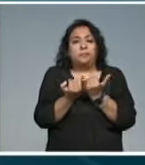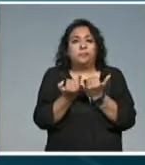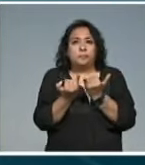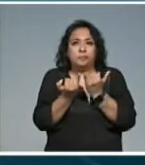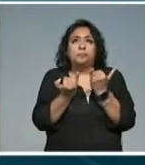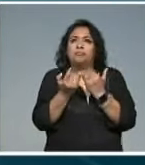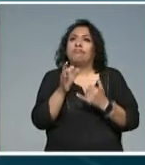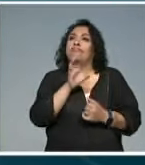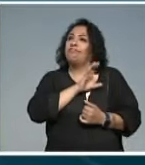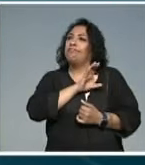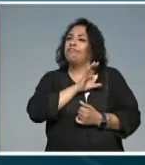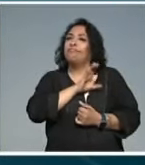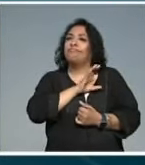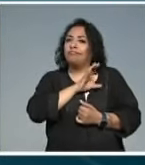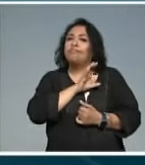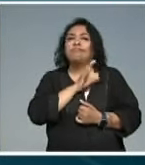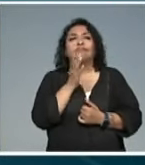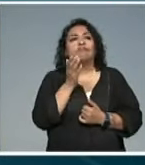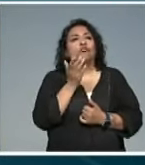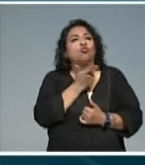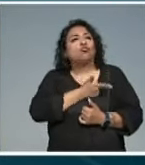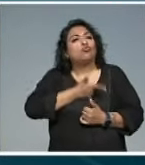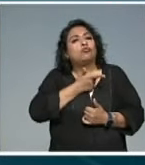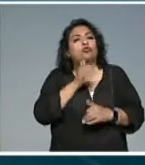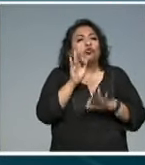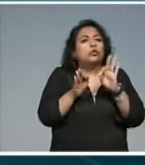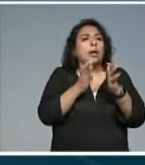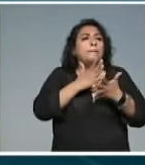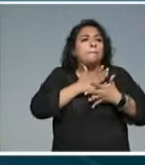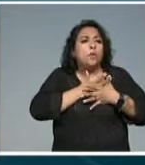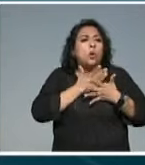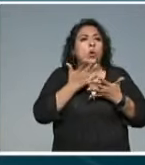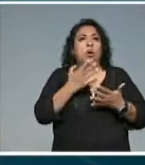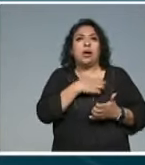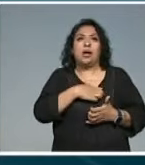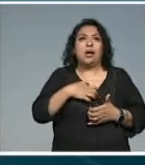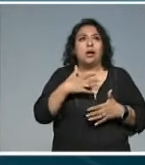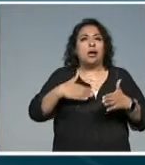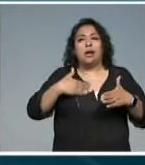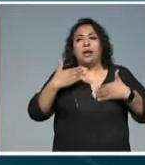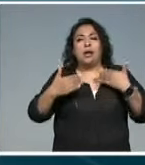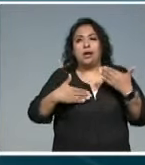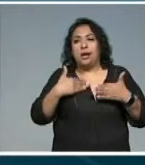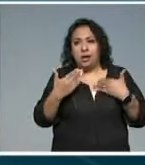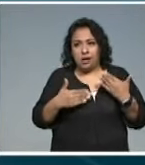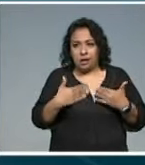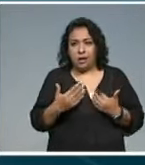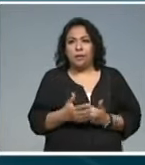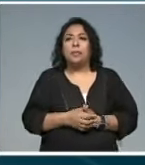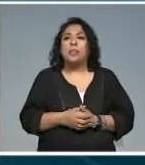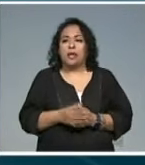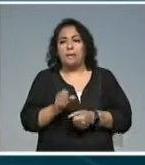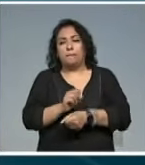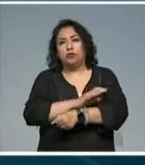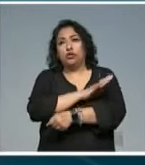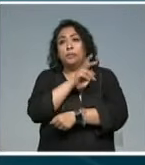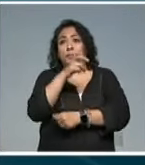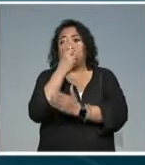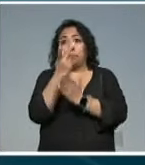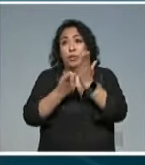que queremos mucho, que hacemos con mucho amor, que hacemos con mucho entusiasmo, que nos emociona porque